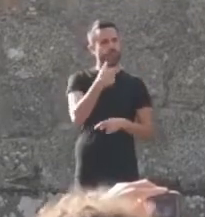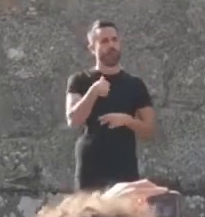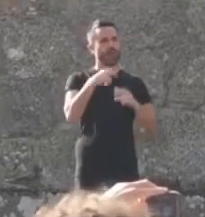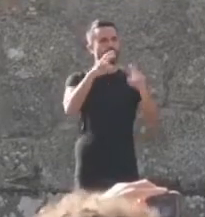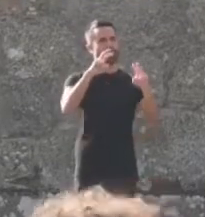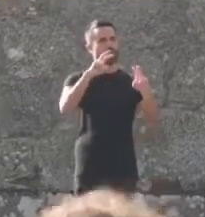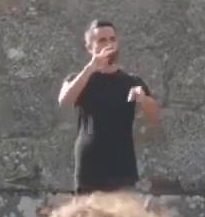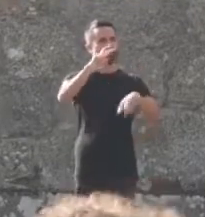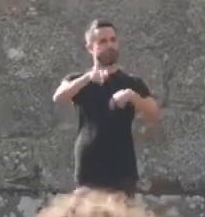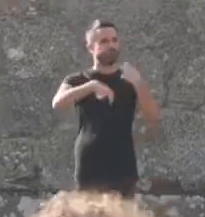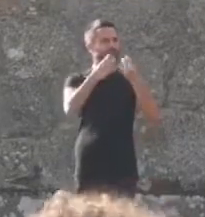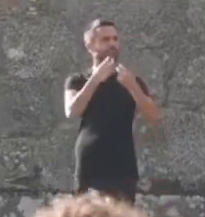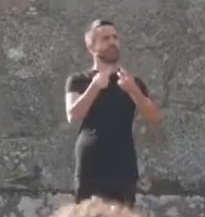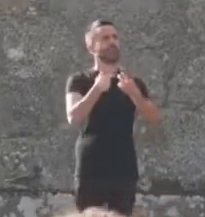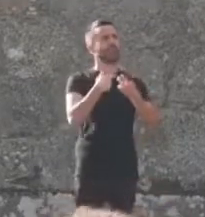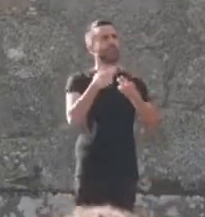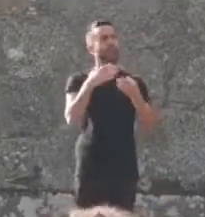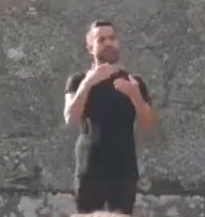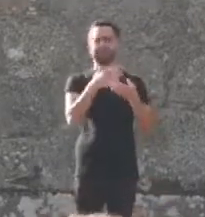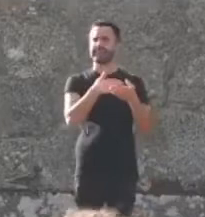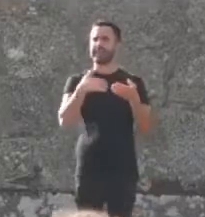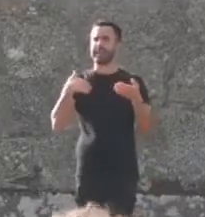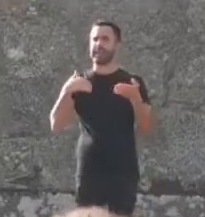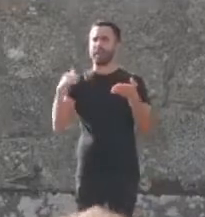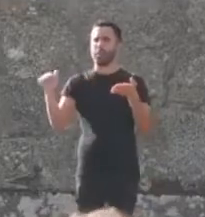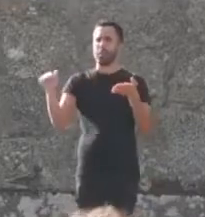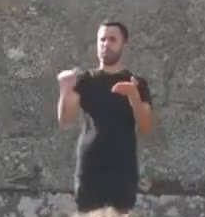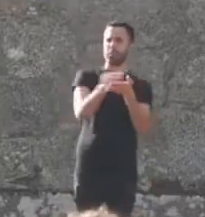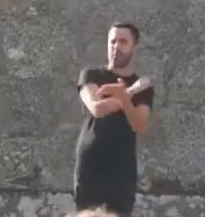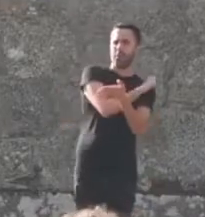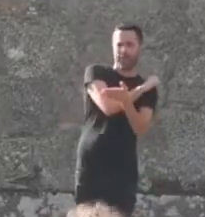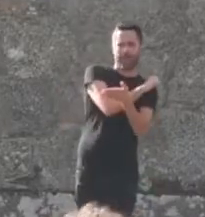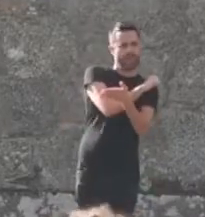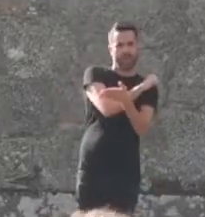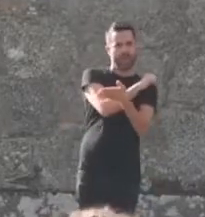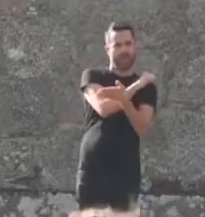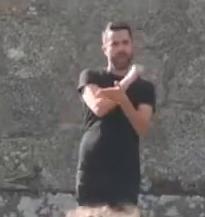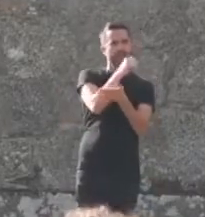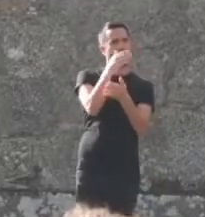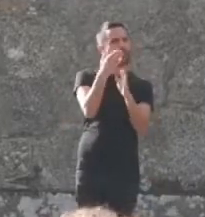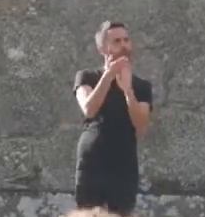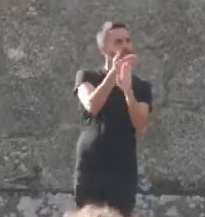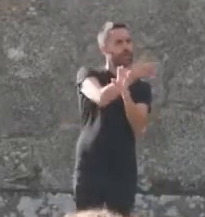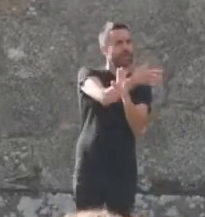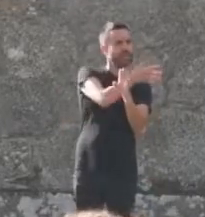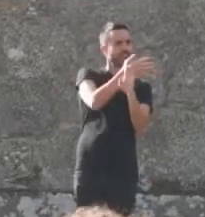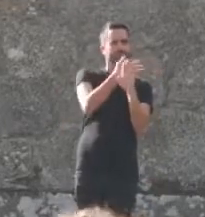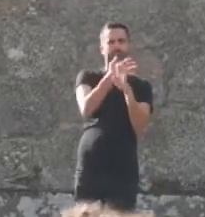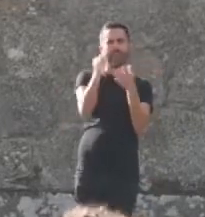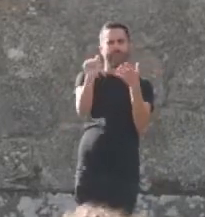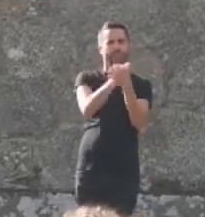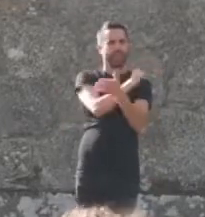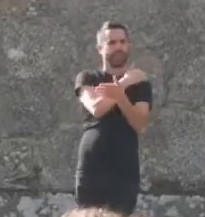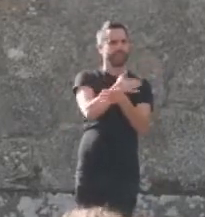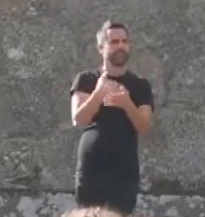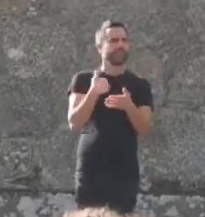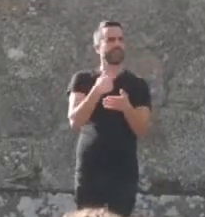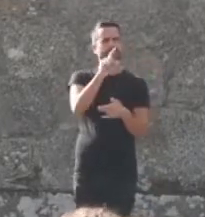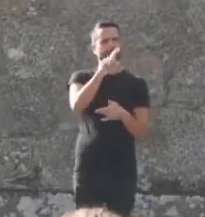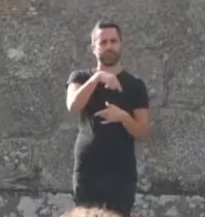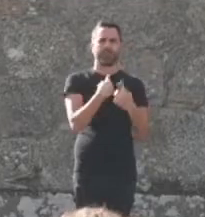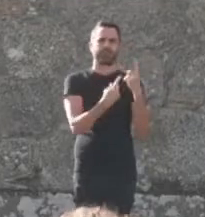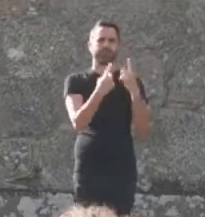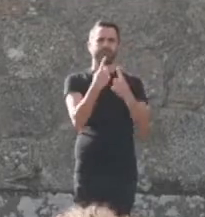que quixo borrar por completo o pasado e algunhas partes